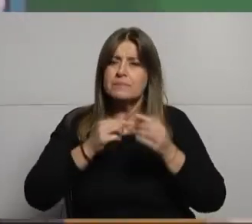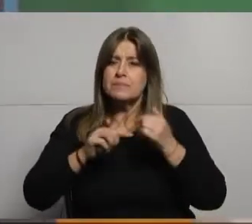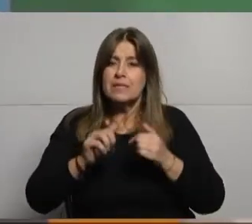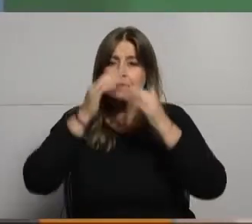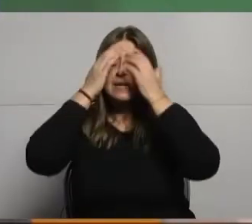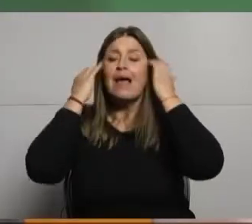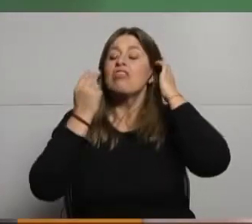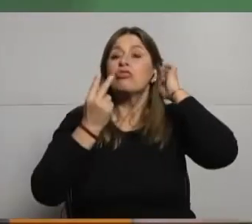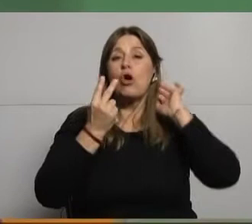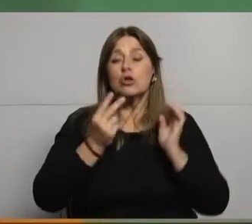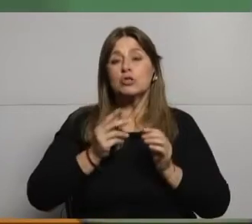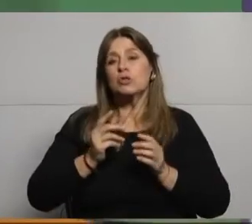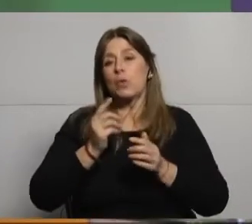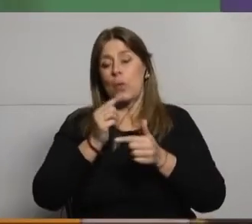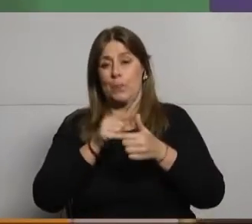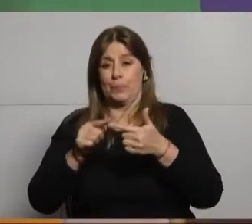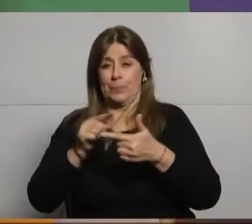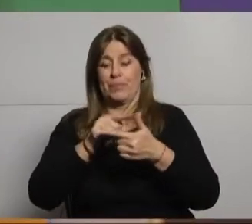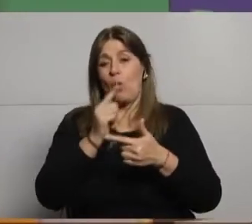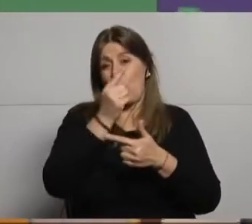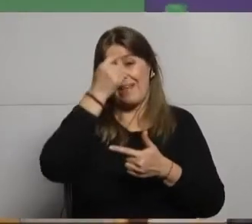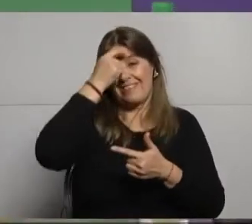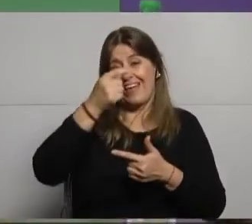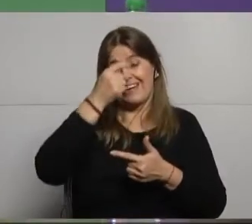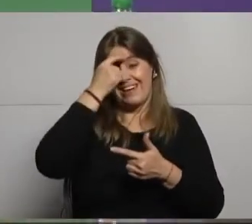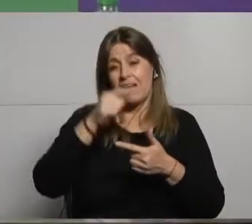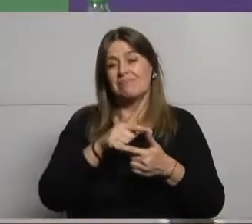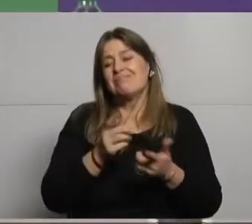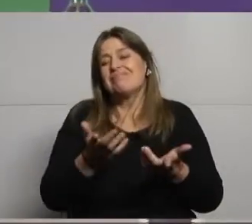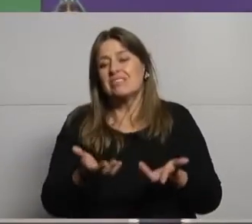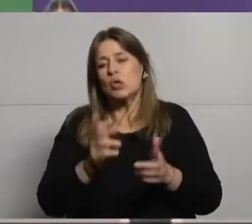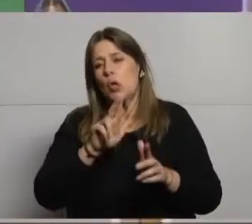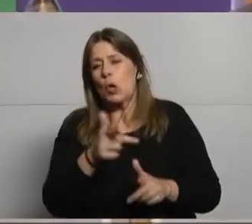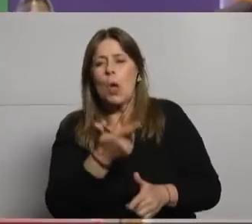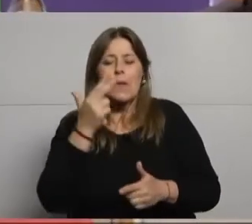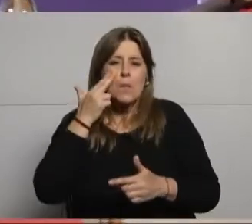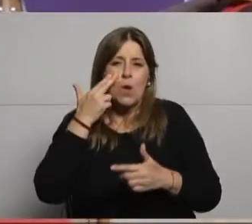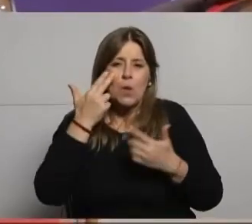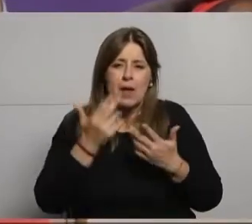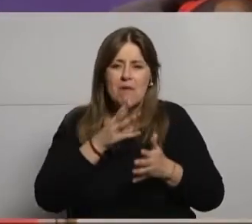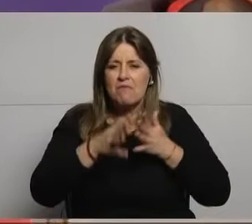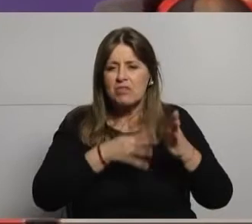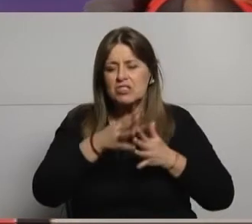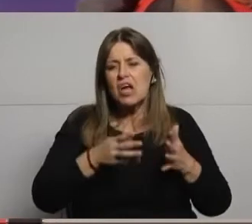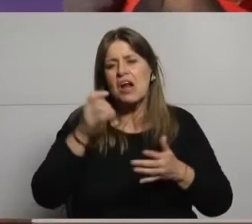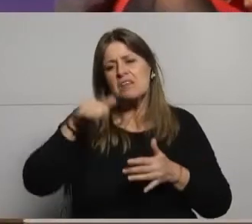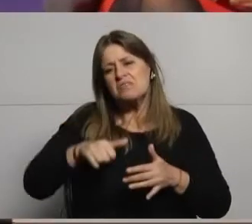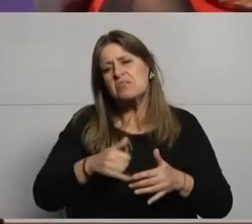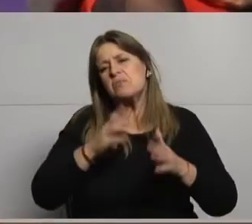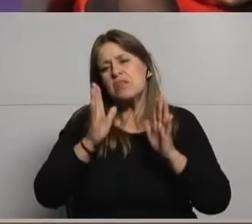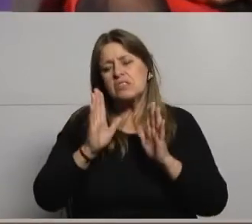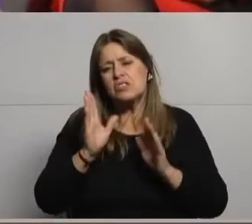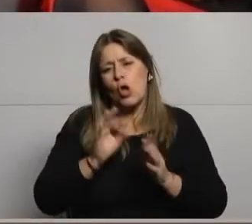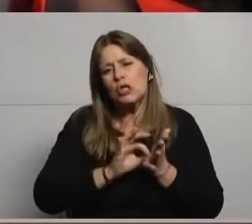hay también dos patas. Una es la pata técnica. La pata técnica no hay problema, funcionan, los dispositivos funcionan,